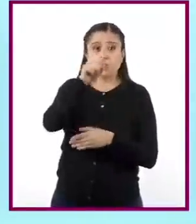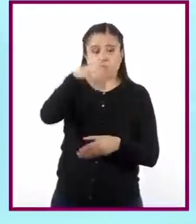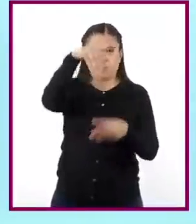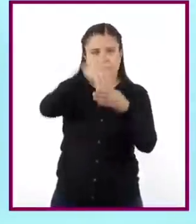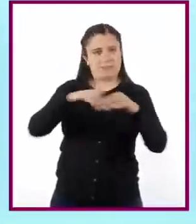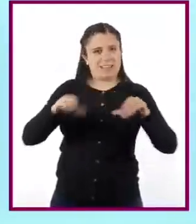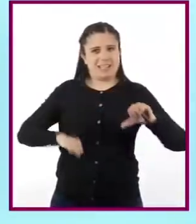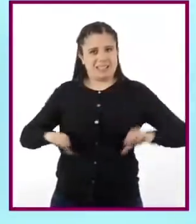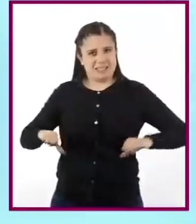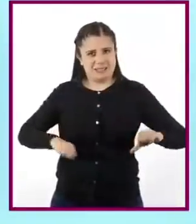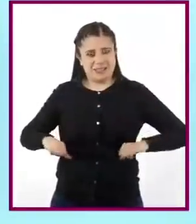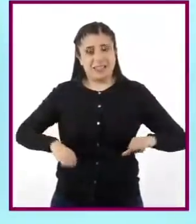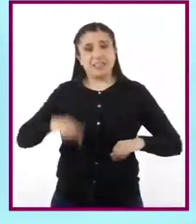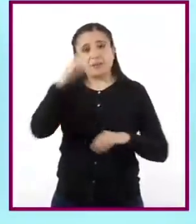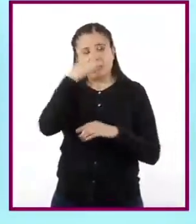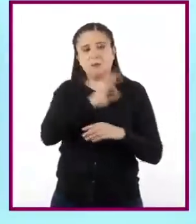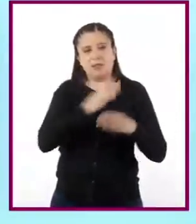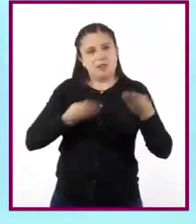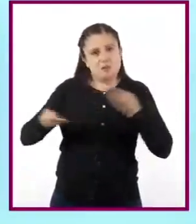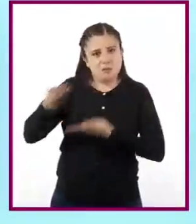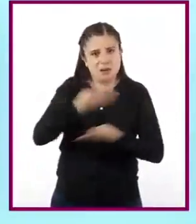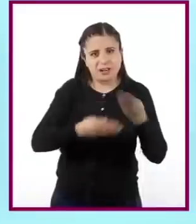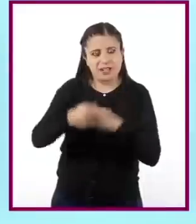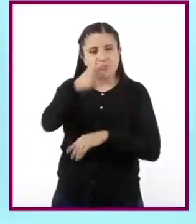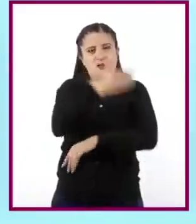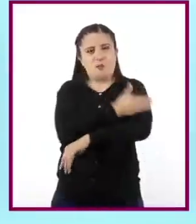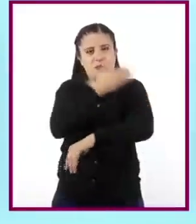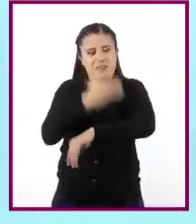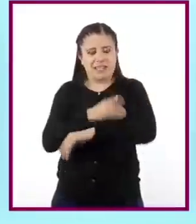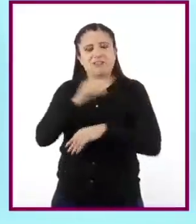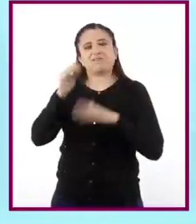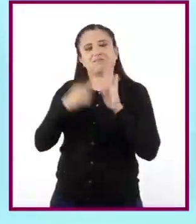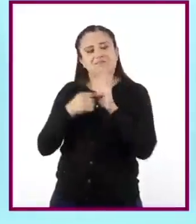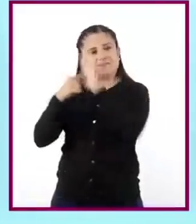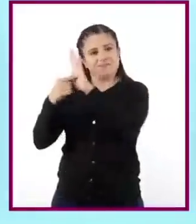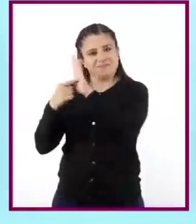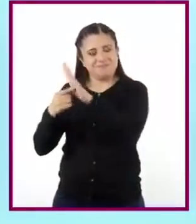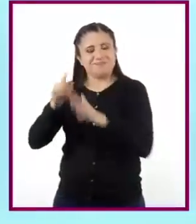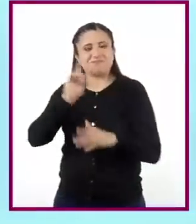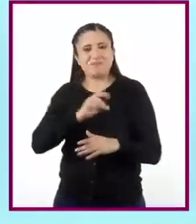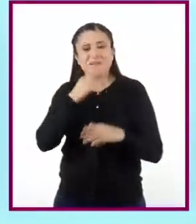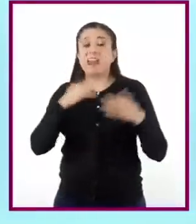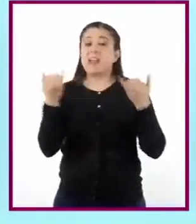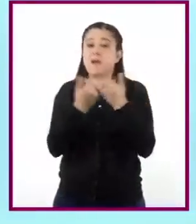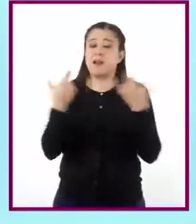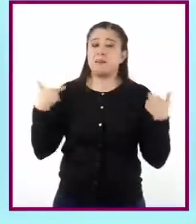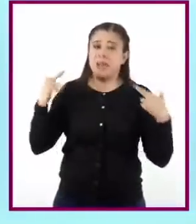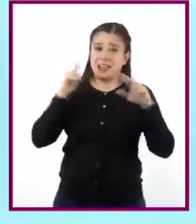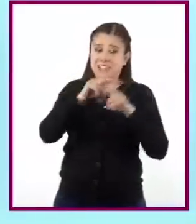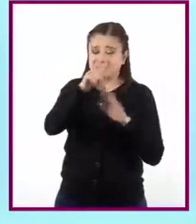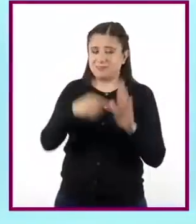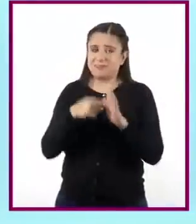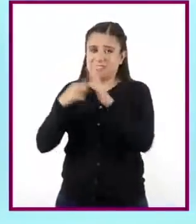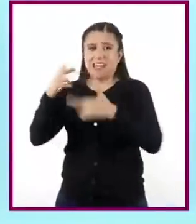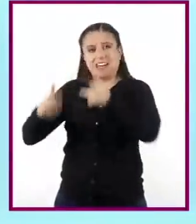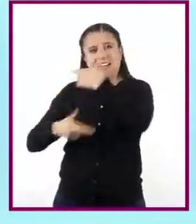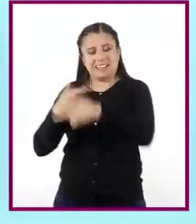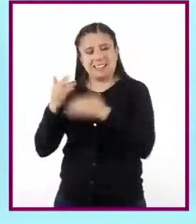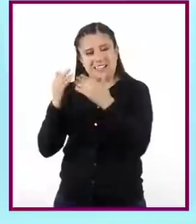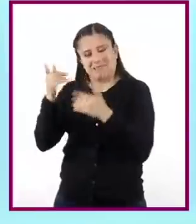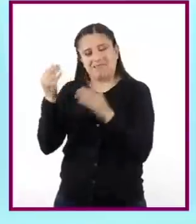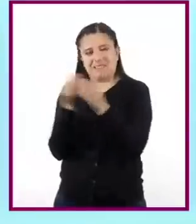carpeta de experiencias, para compartirlas con sus compañeras y compañeros y con su maestra o maestro cuando regresen a la